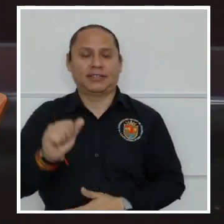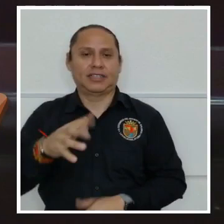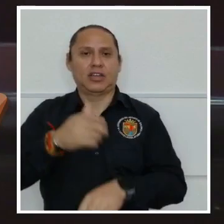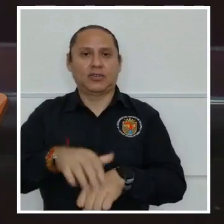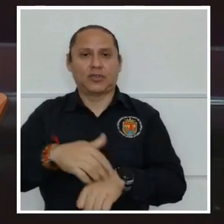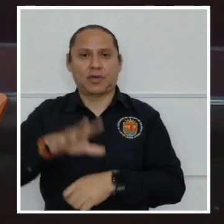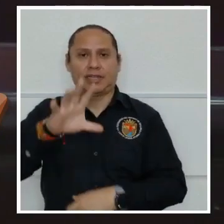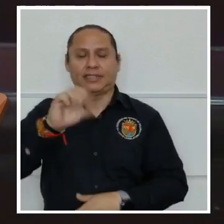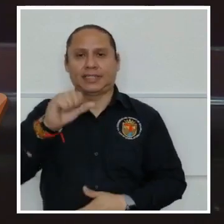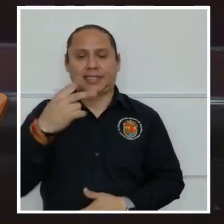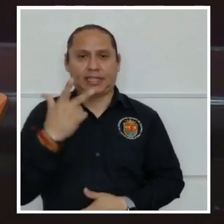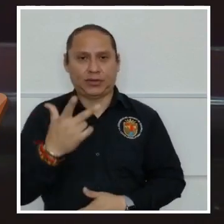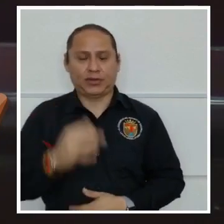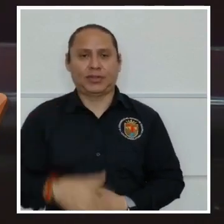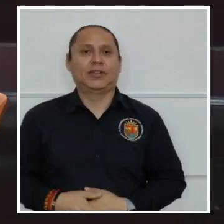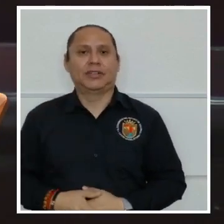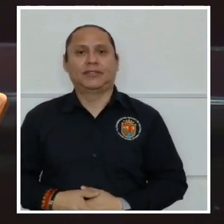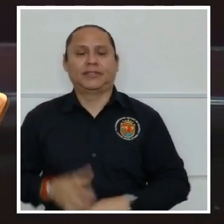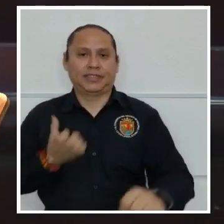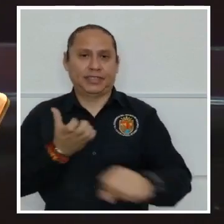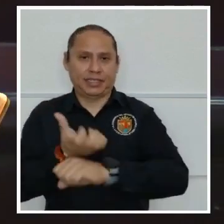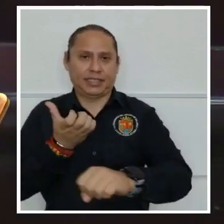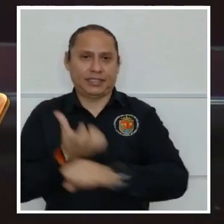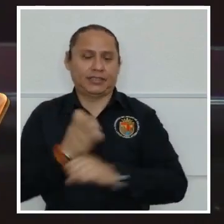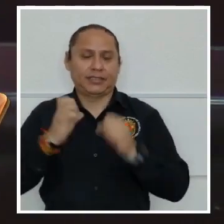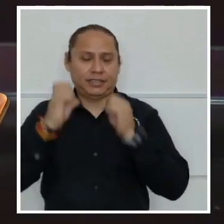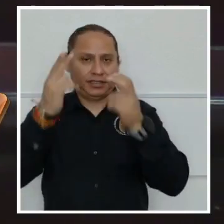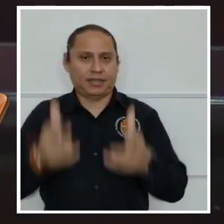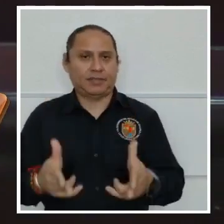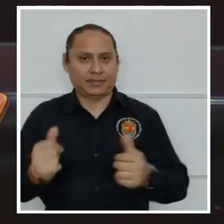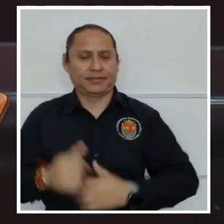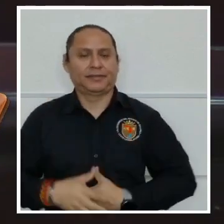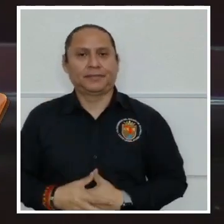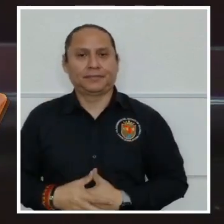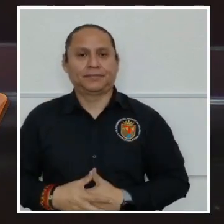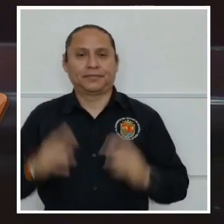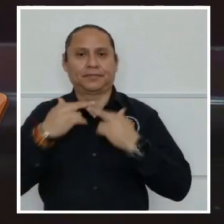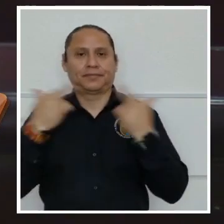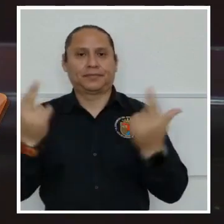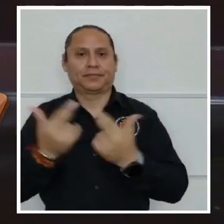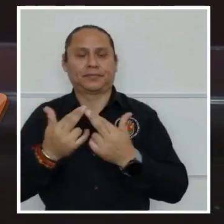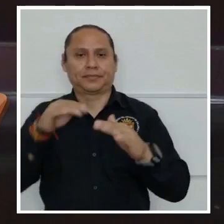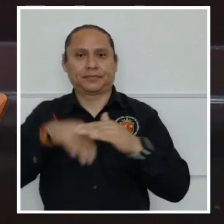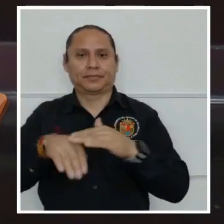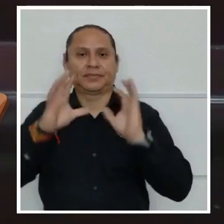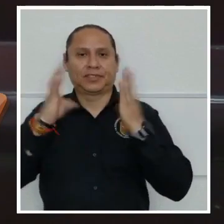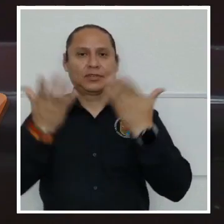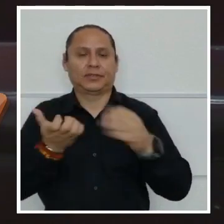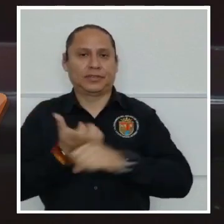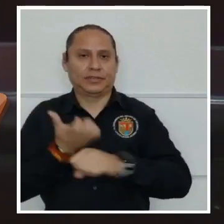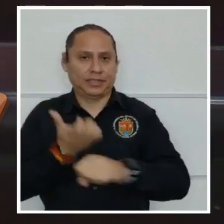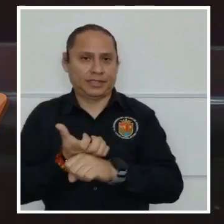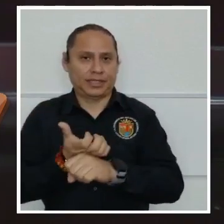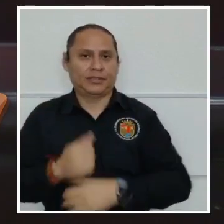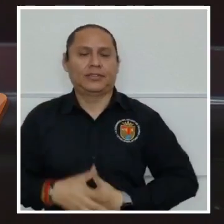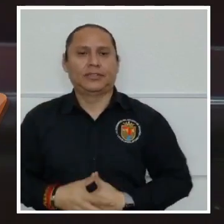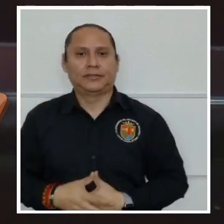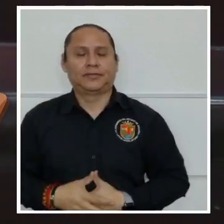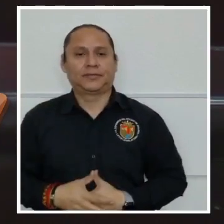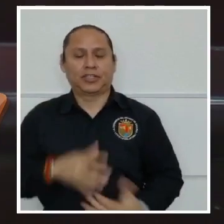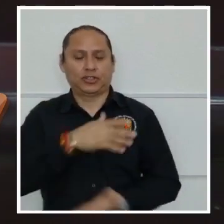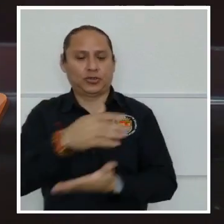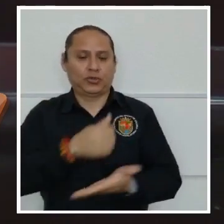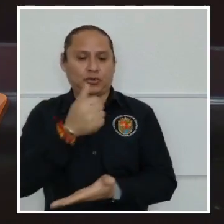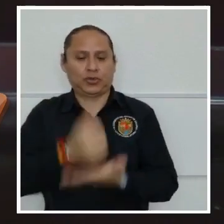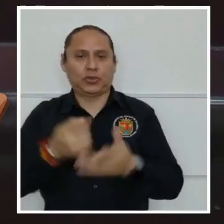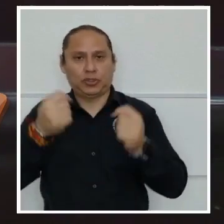de la 68ª Legislatura Constitucional del Estado de Chiapas, reunidos en el Honorable Congreso del Estado en